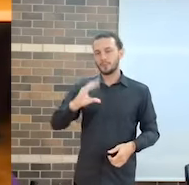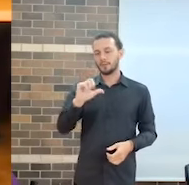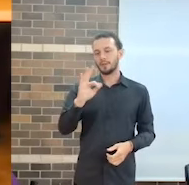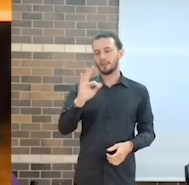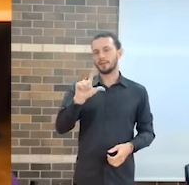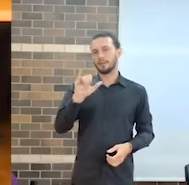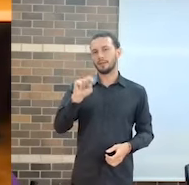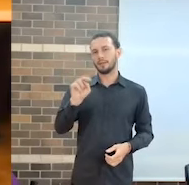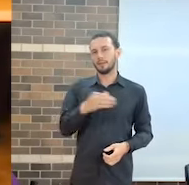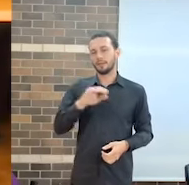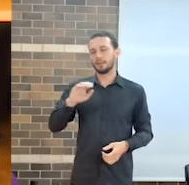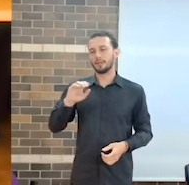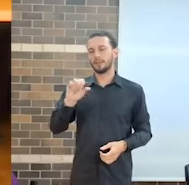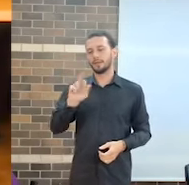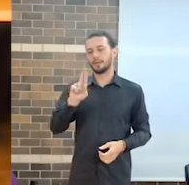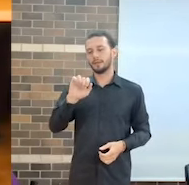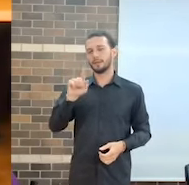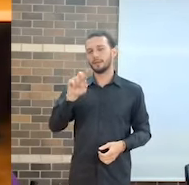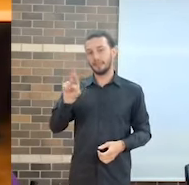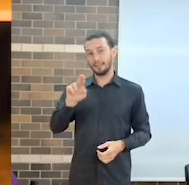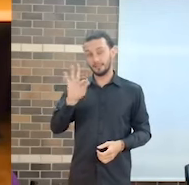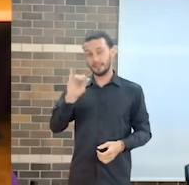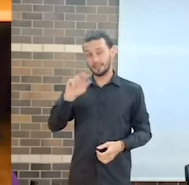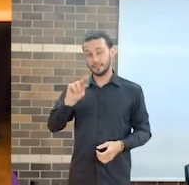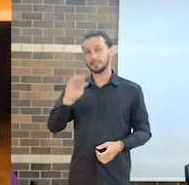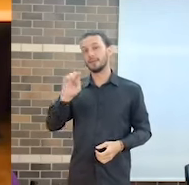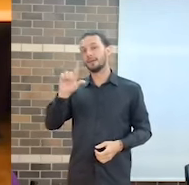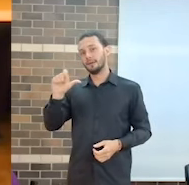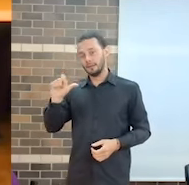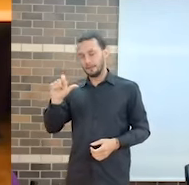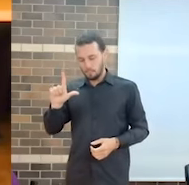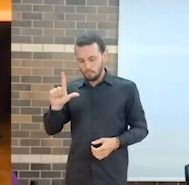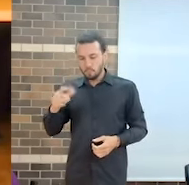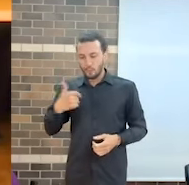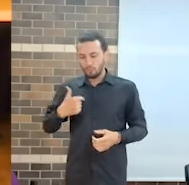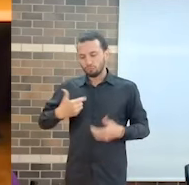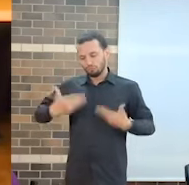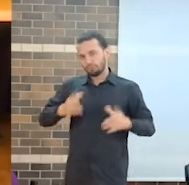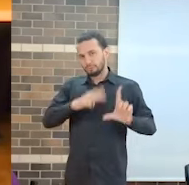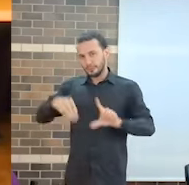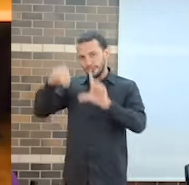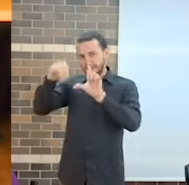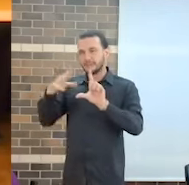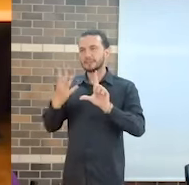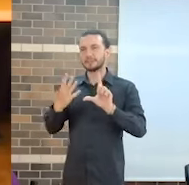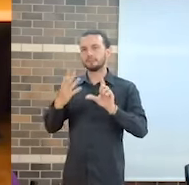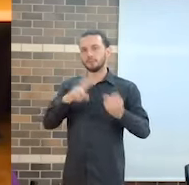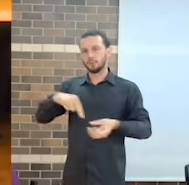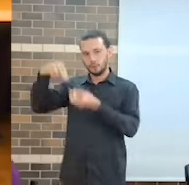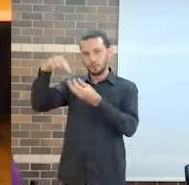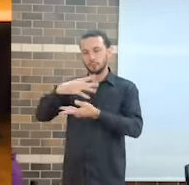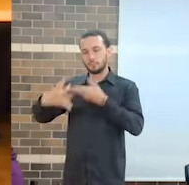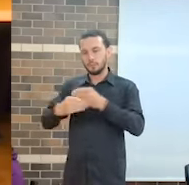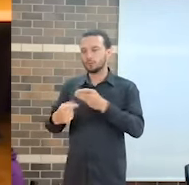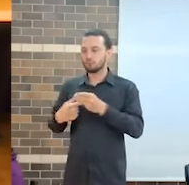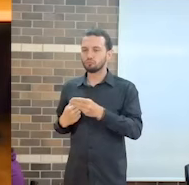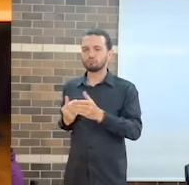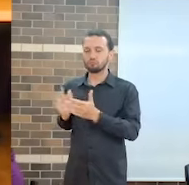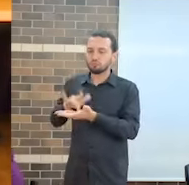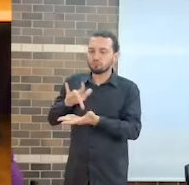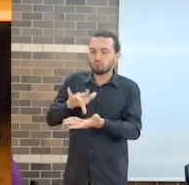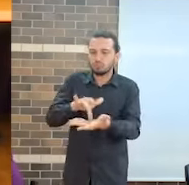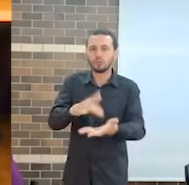Especial de esta seccional, magíster en Educación y bueno, he venido acompañando con la Universidad de Antioquia el